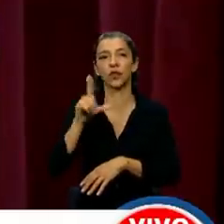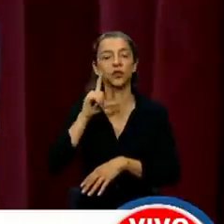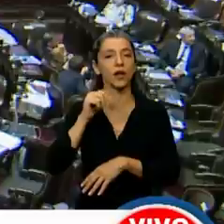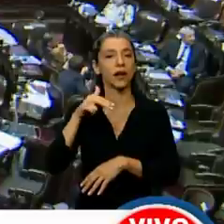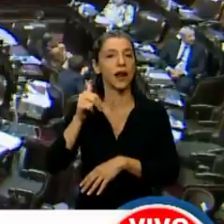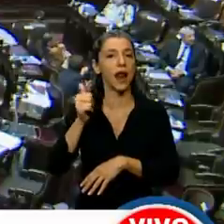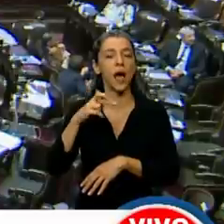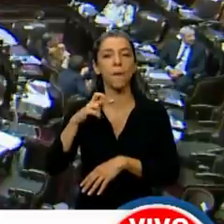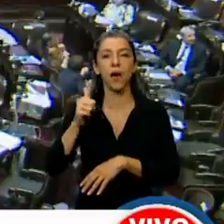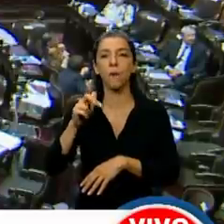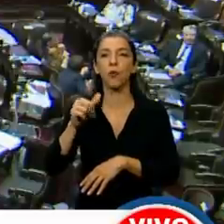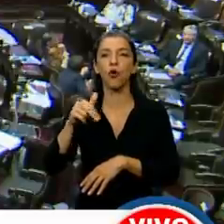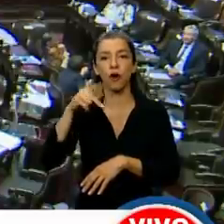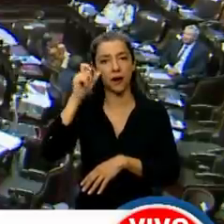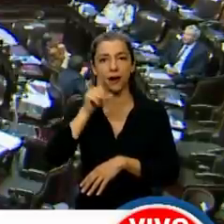oponente